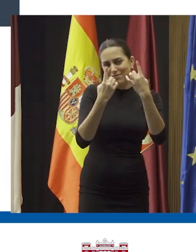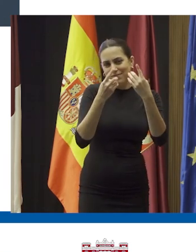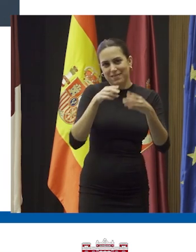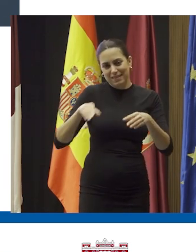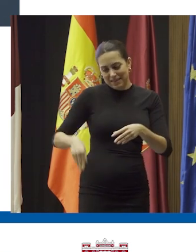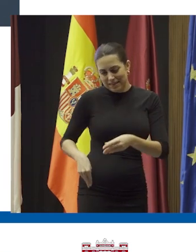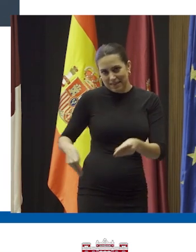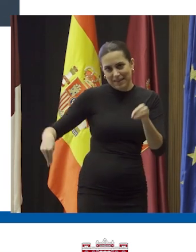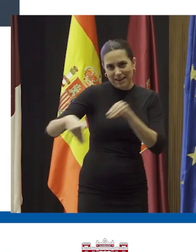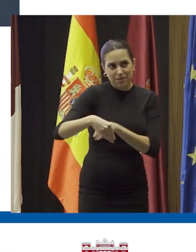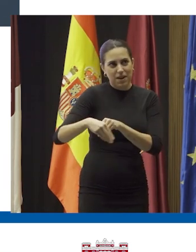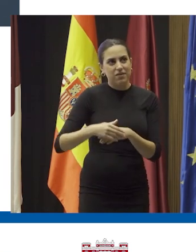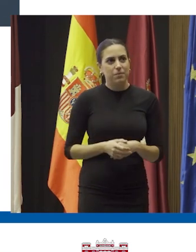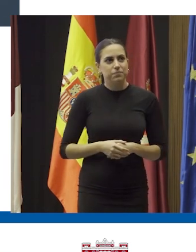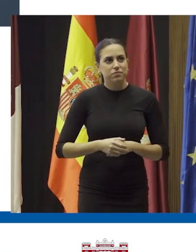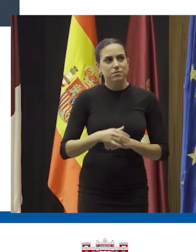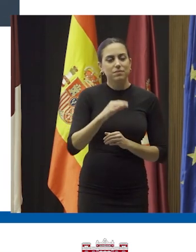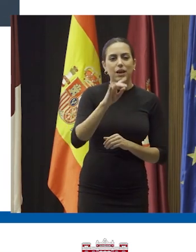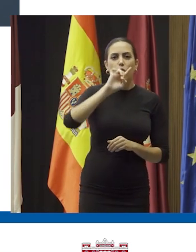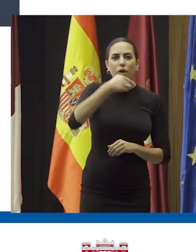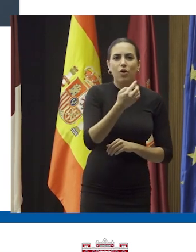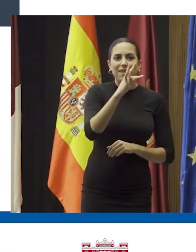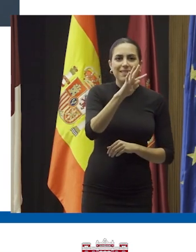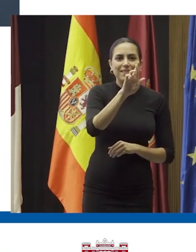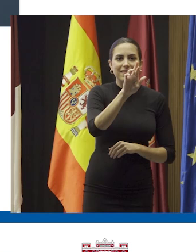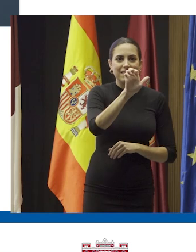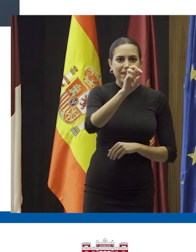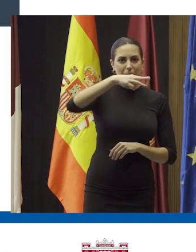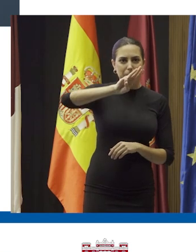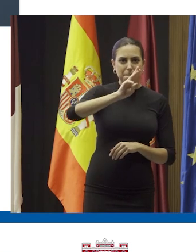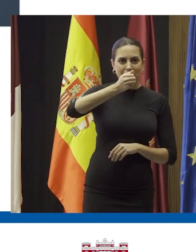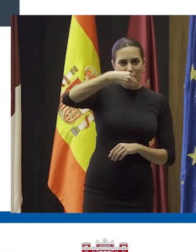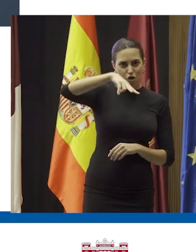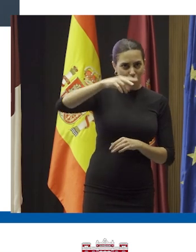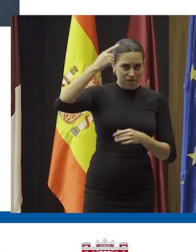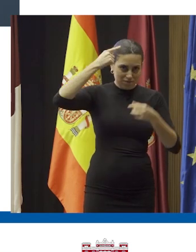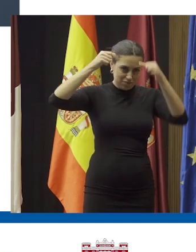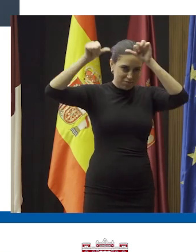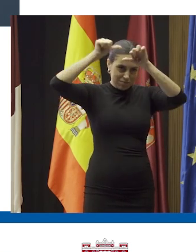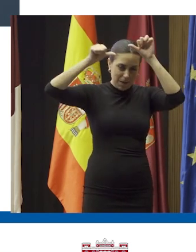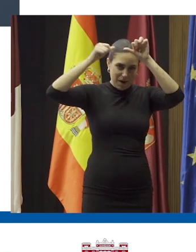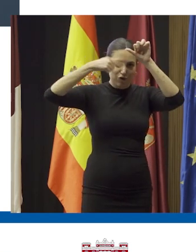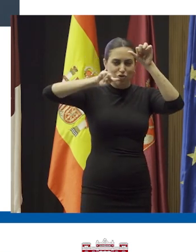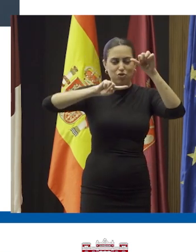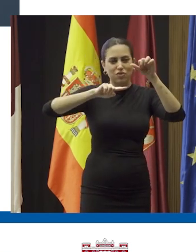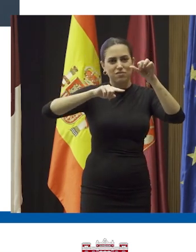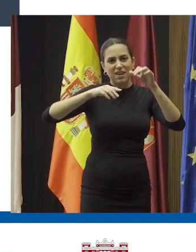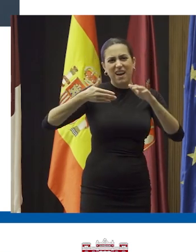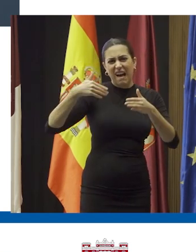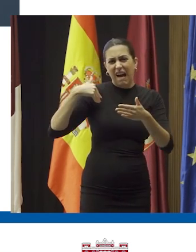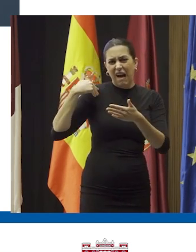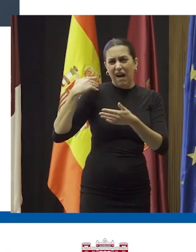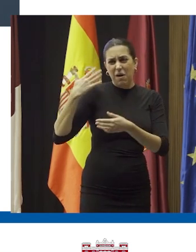que veíamos en las culturas prehistóricas prácticamente, y casi como se utiliza hoy apenas, hasta el siglo pasado y poco